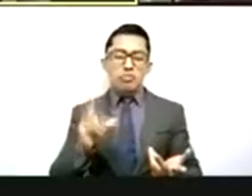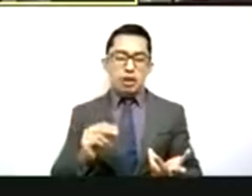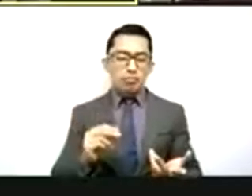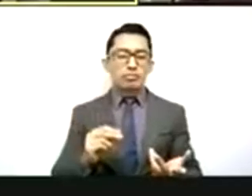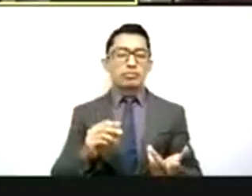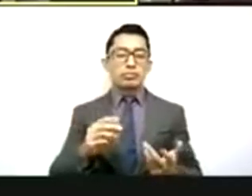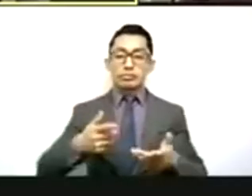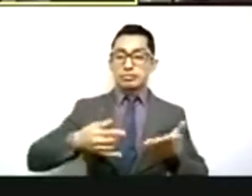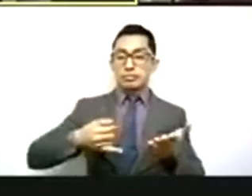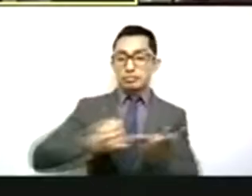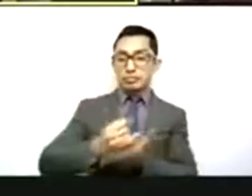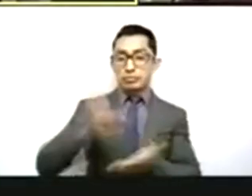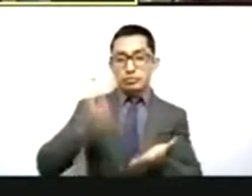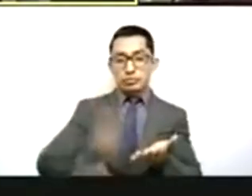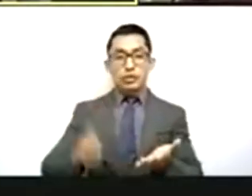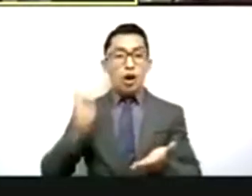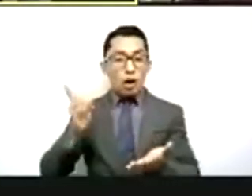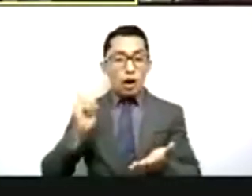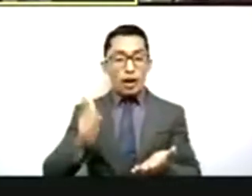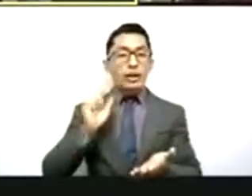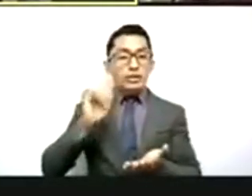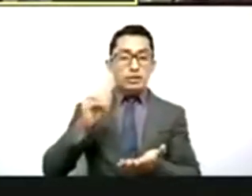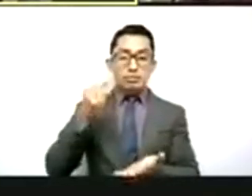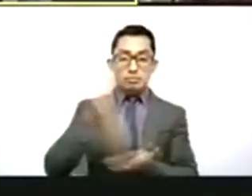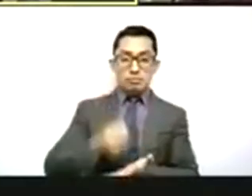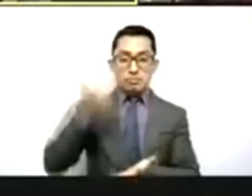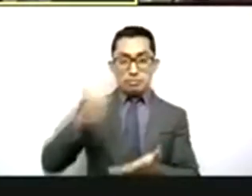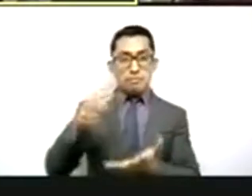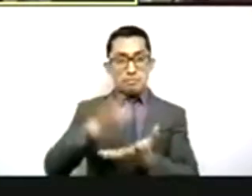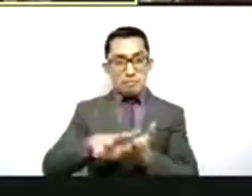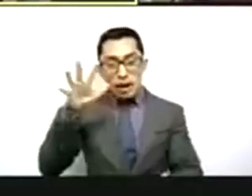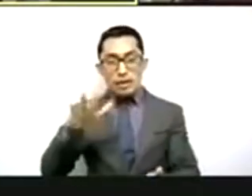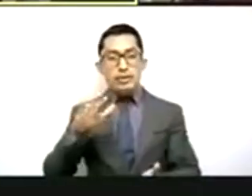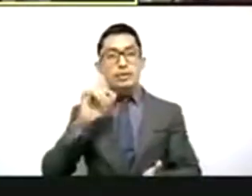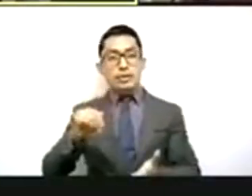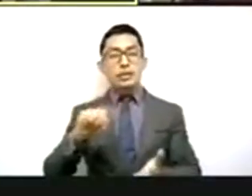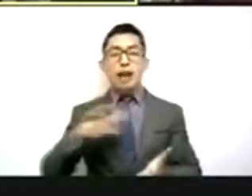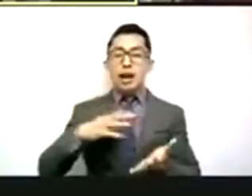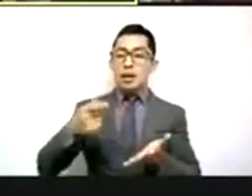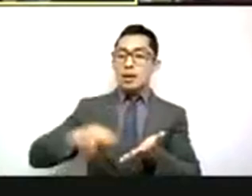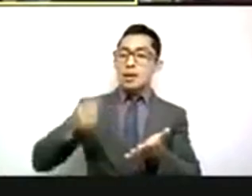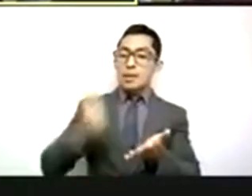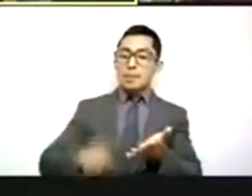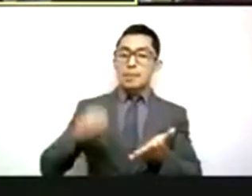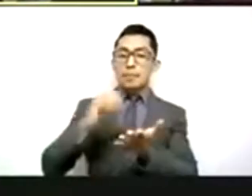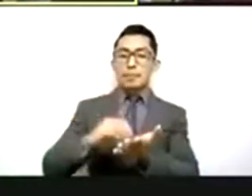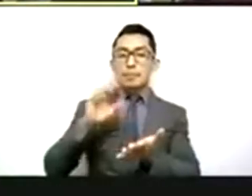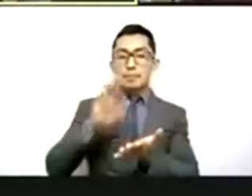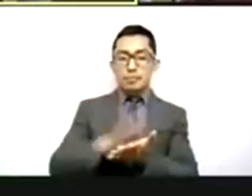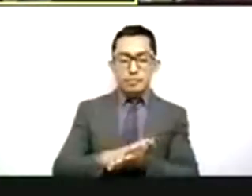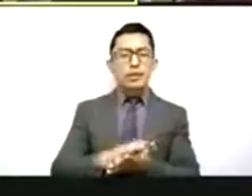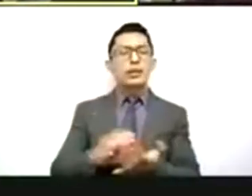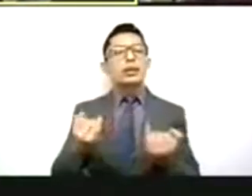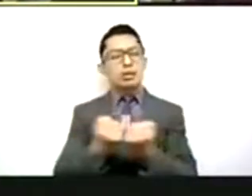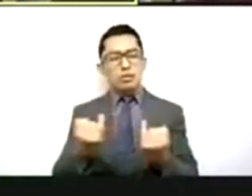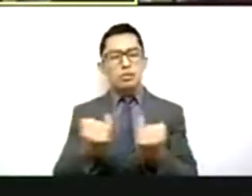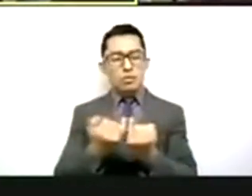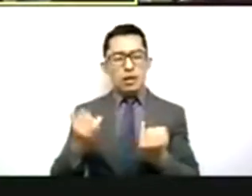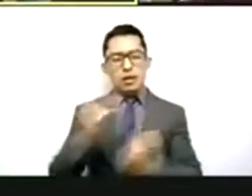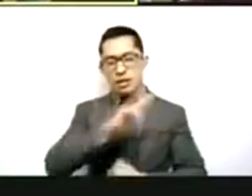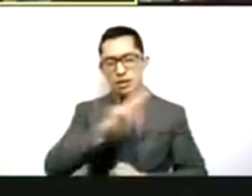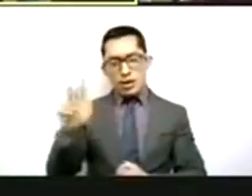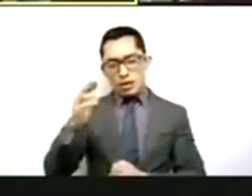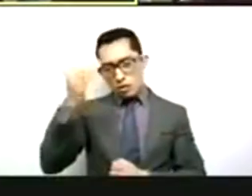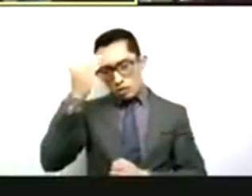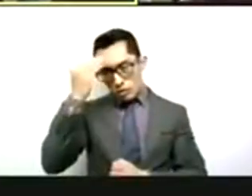de ser aprobada este proyecto por la mayoría y tener el orden de sentencia, también se hace un reconocimiento, se